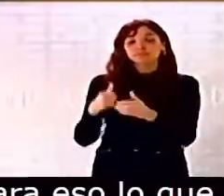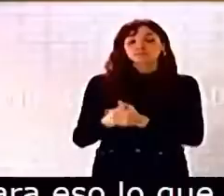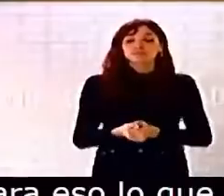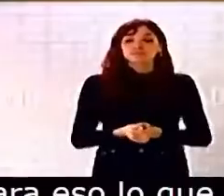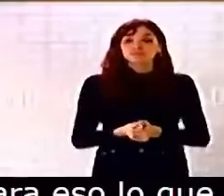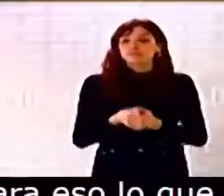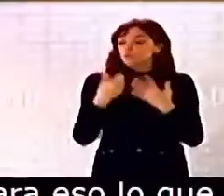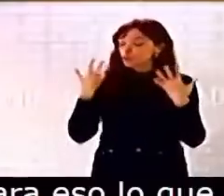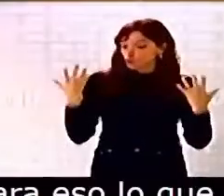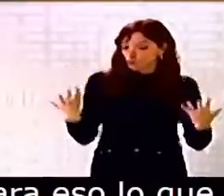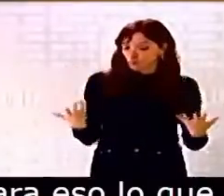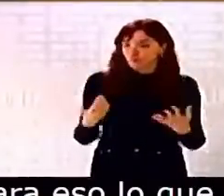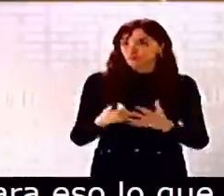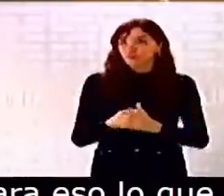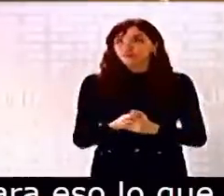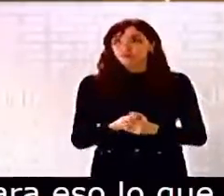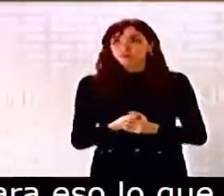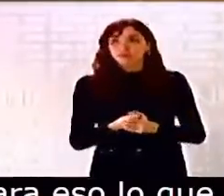Por lo tanto,